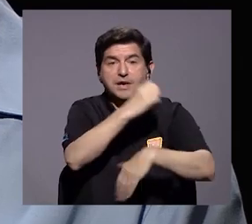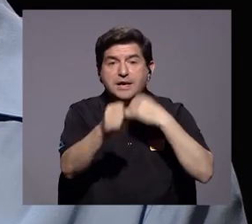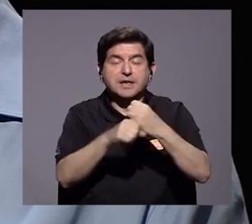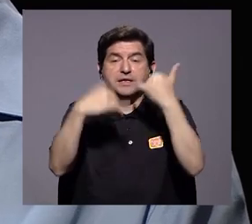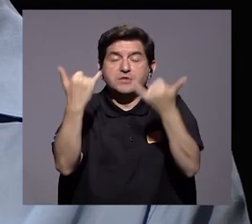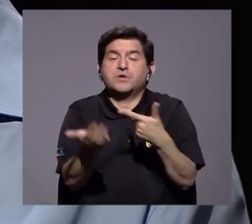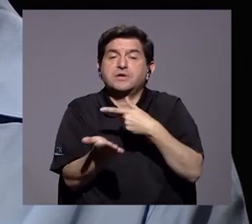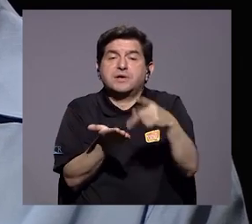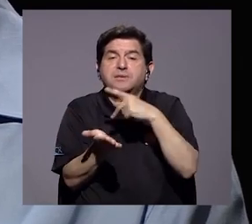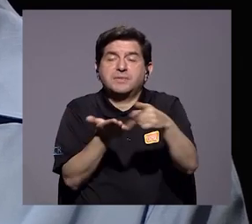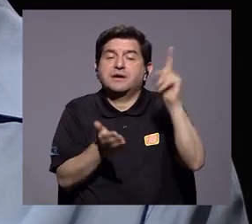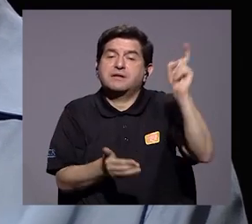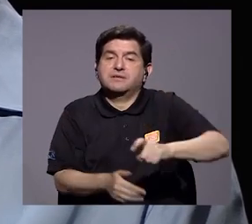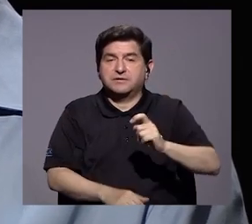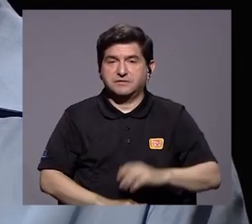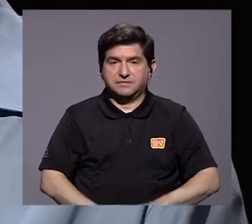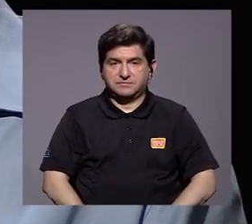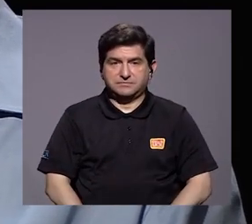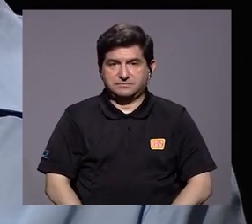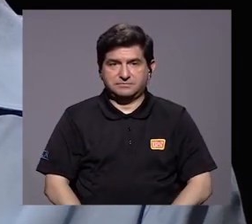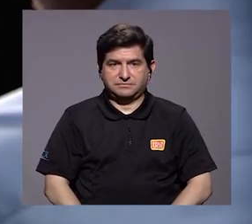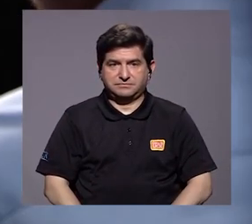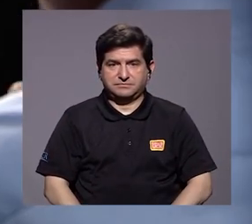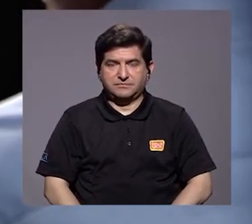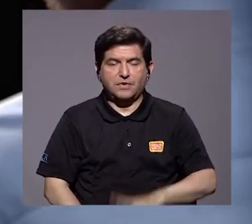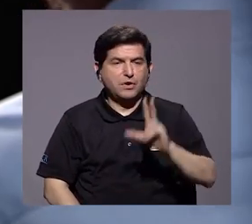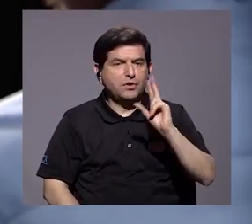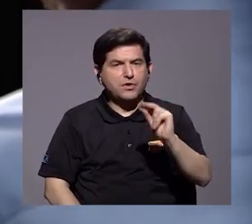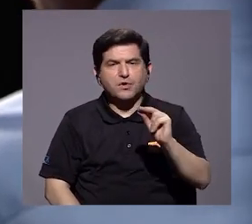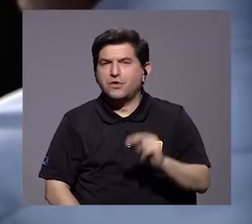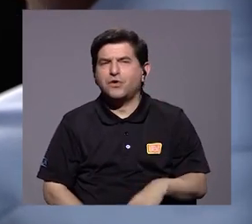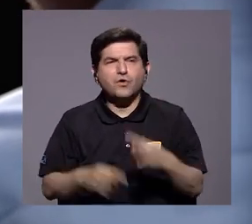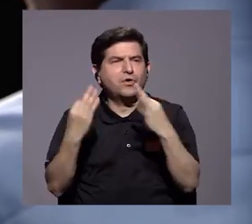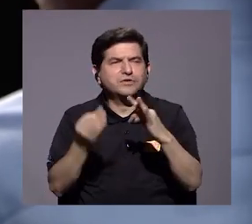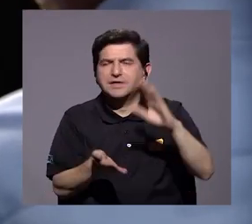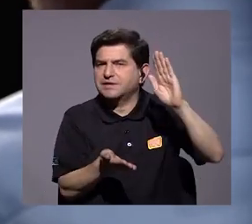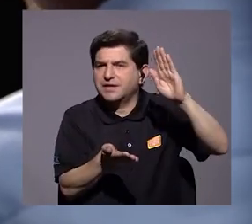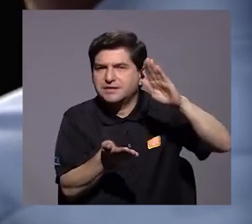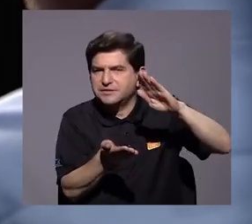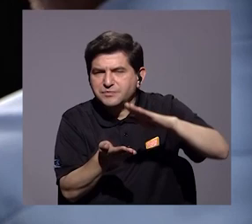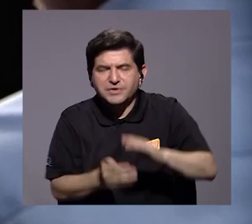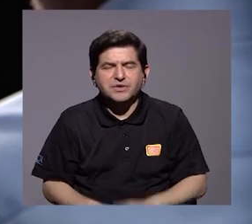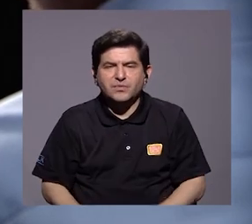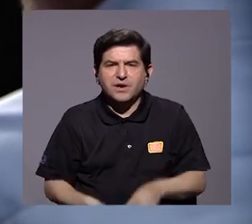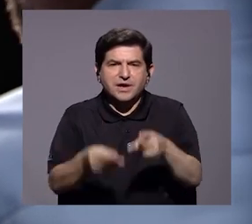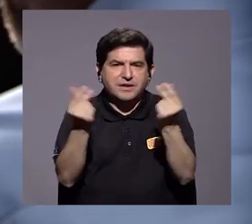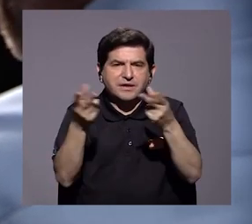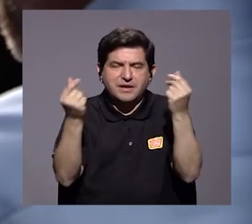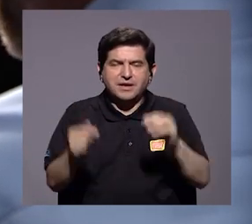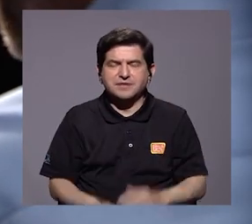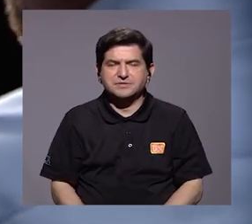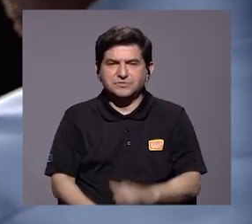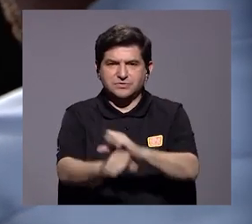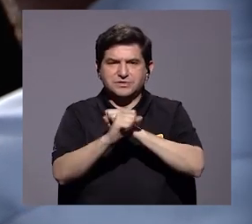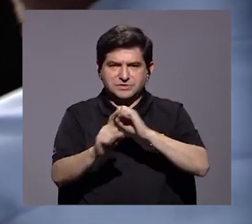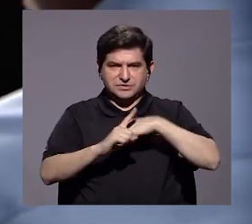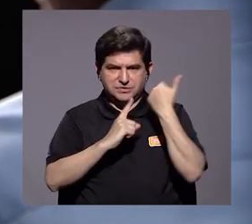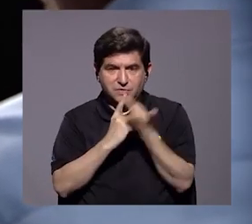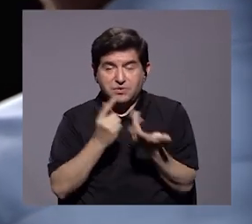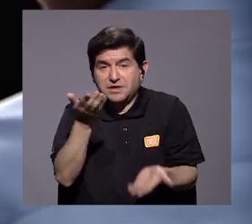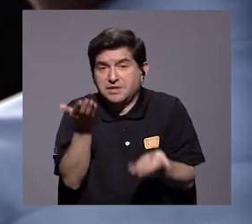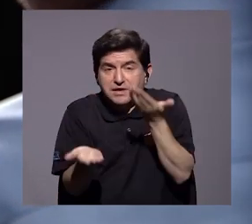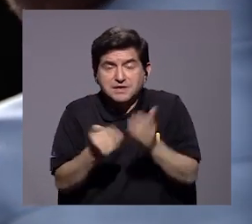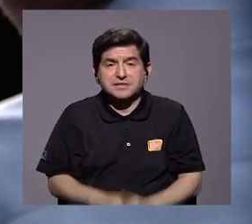igual va a tener que pagar la totalidad no hay un esfuerzo por reducir el costo de la seguridad social y entonces eso hace que